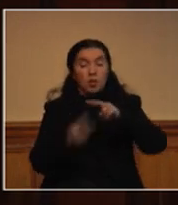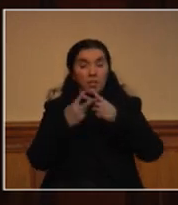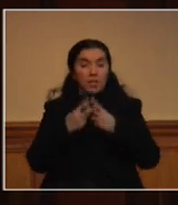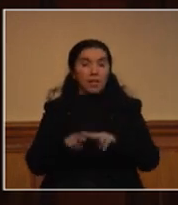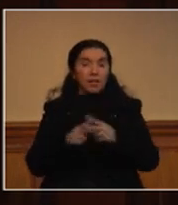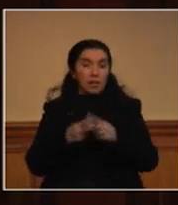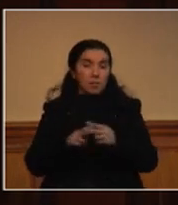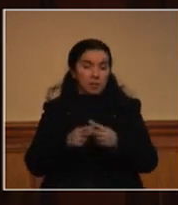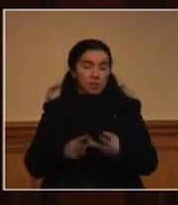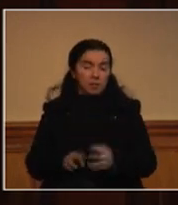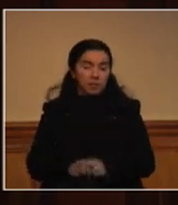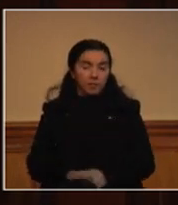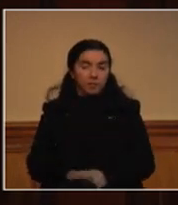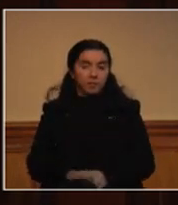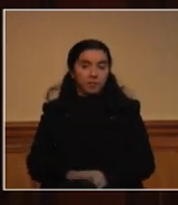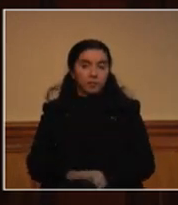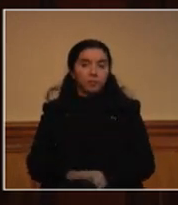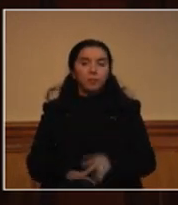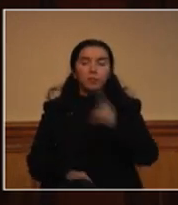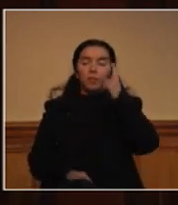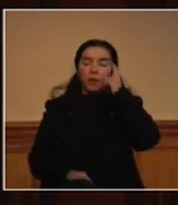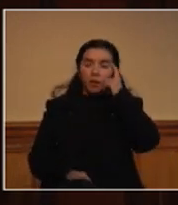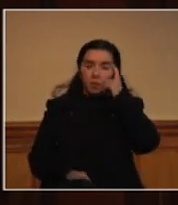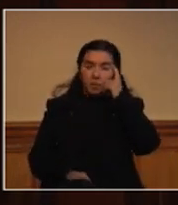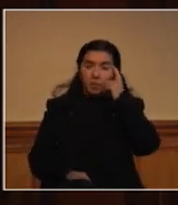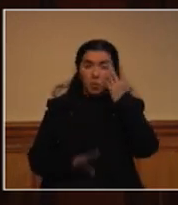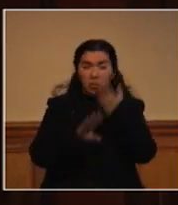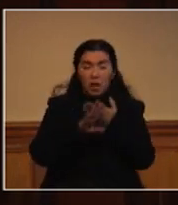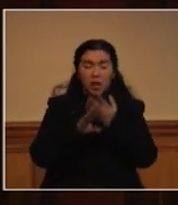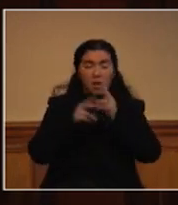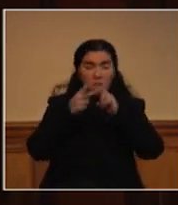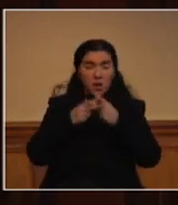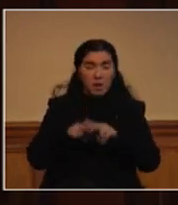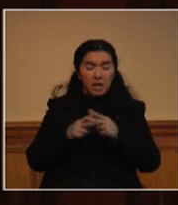que no pensemos que hay una herramienta,